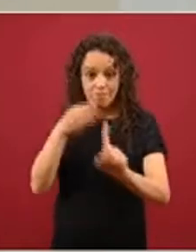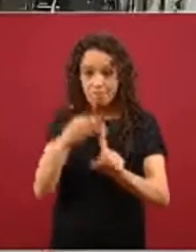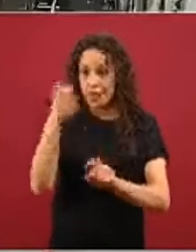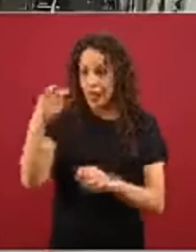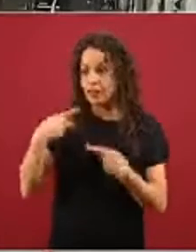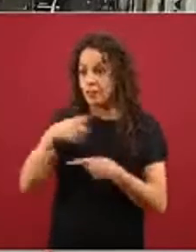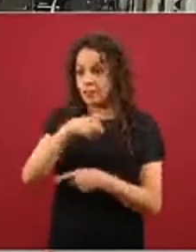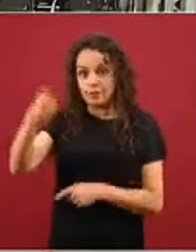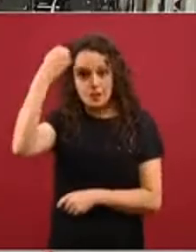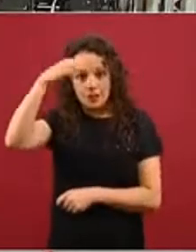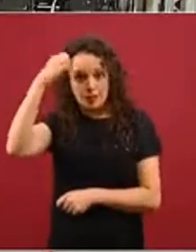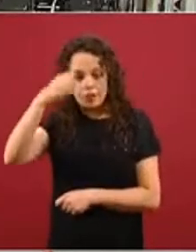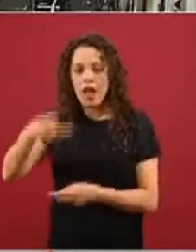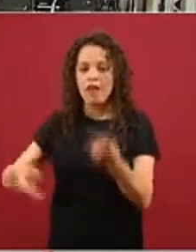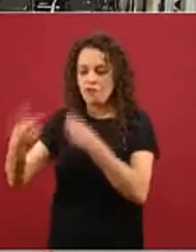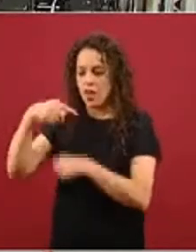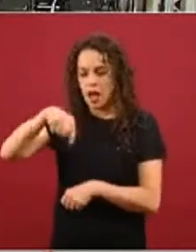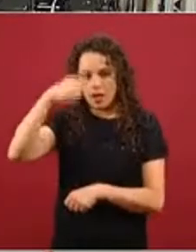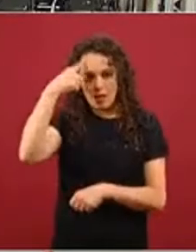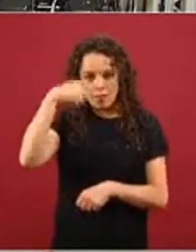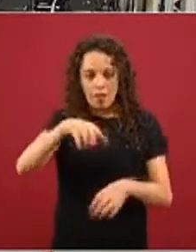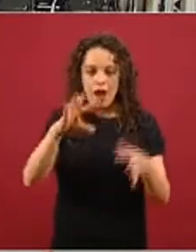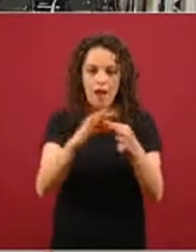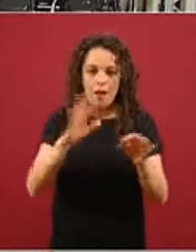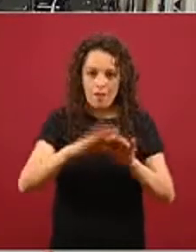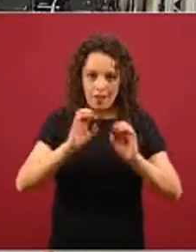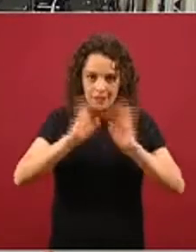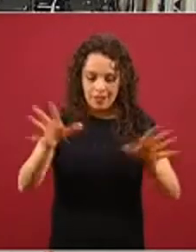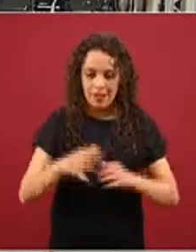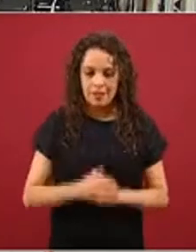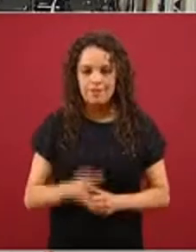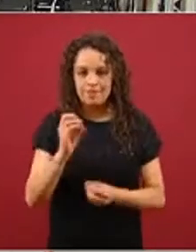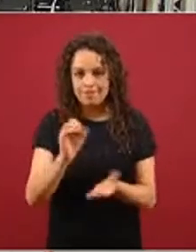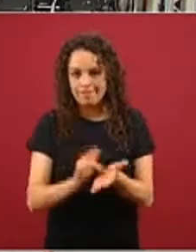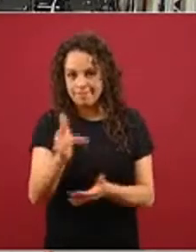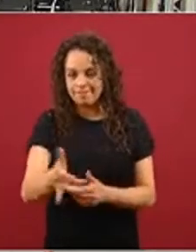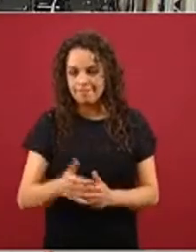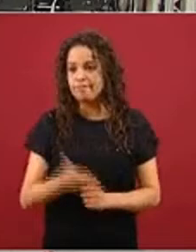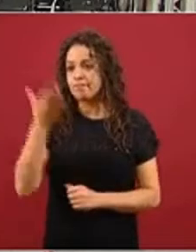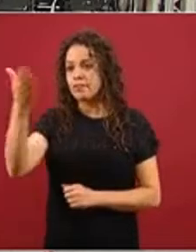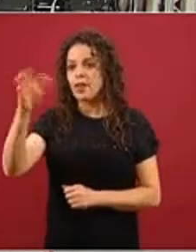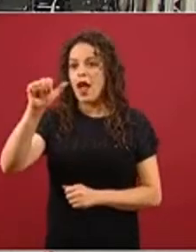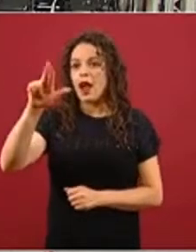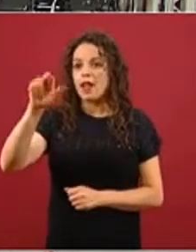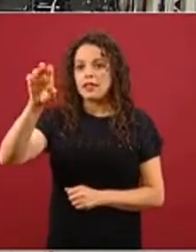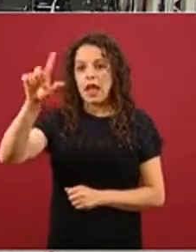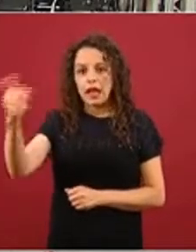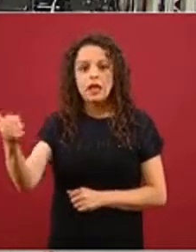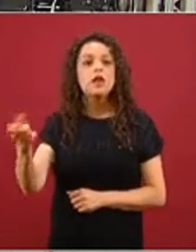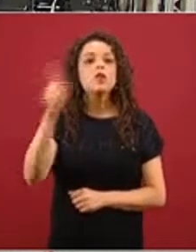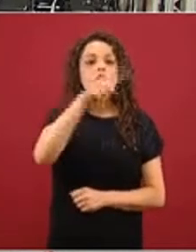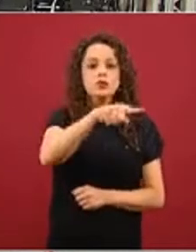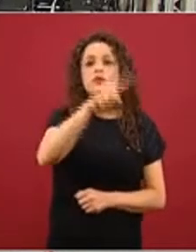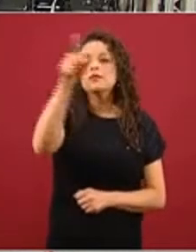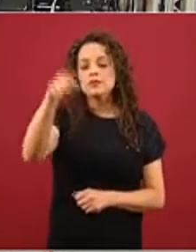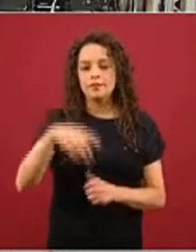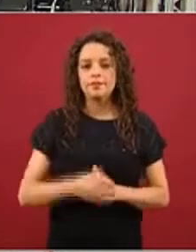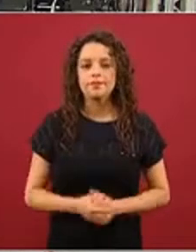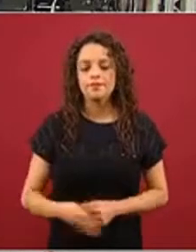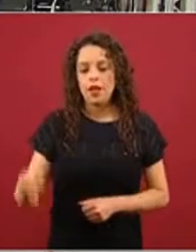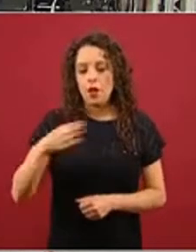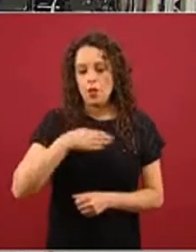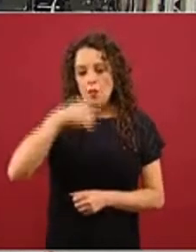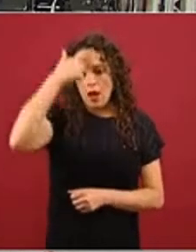colegas. Gracias. Por favor, usted, y nos vamos aquí con Araceli Anday. Usted también. Buenas